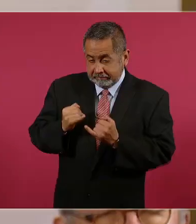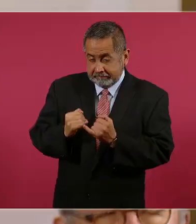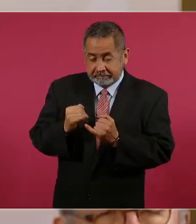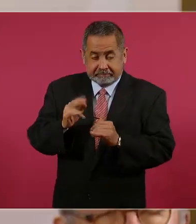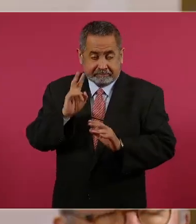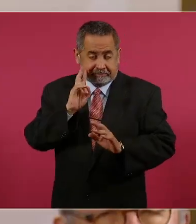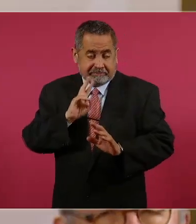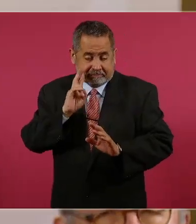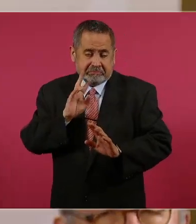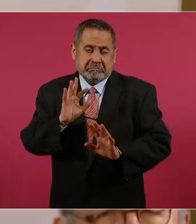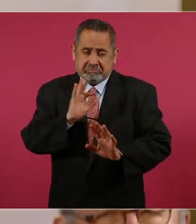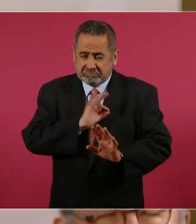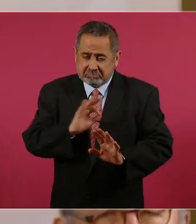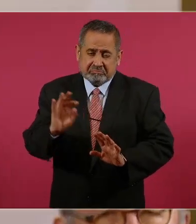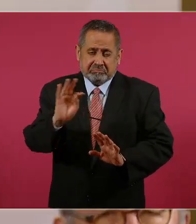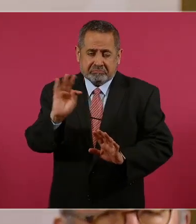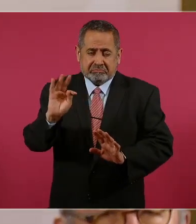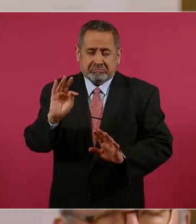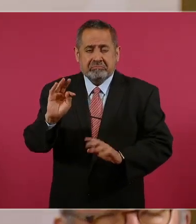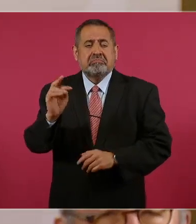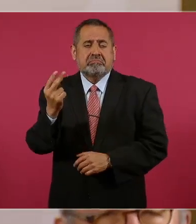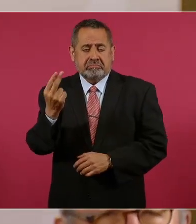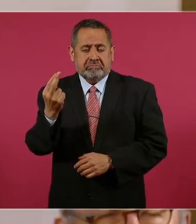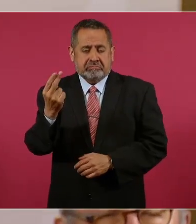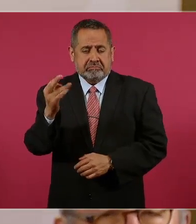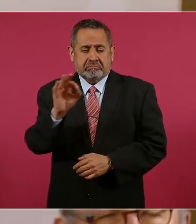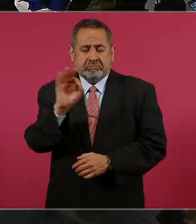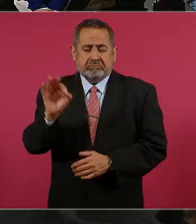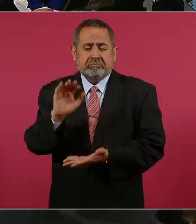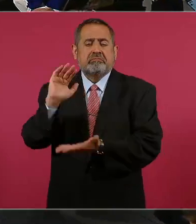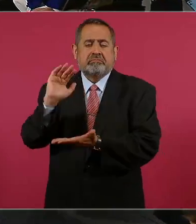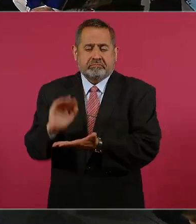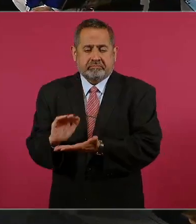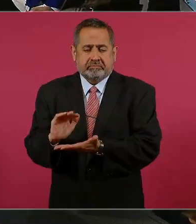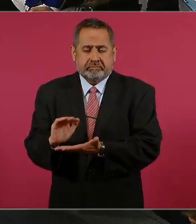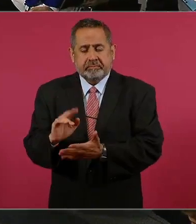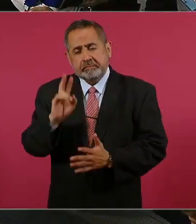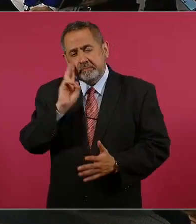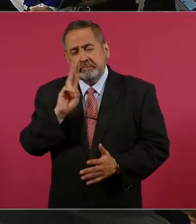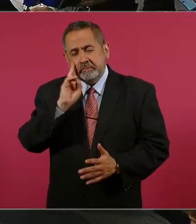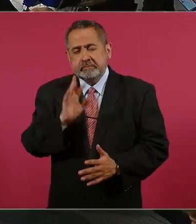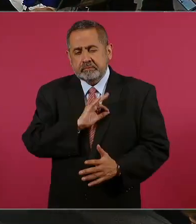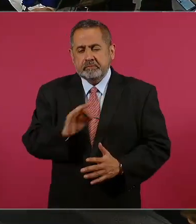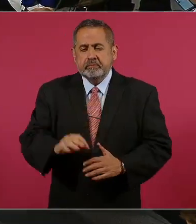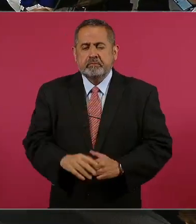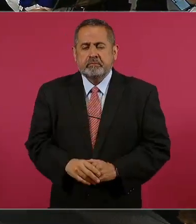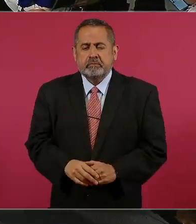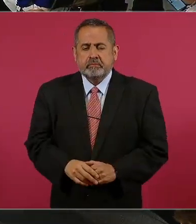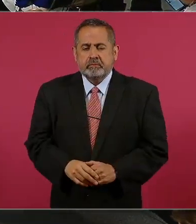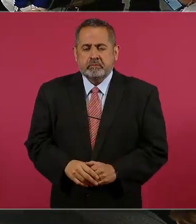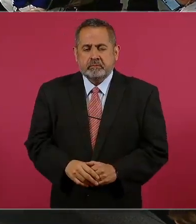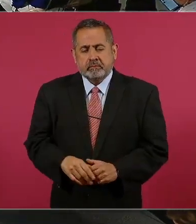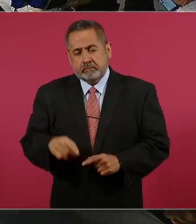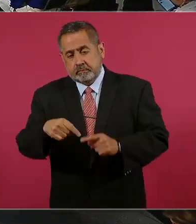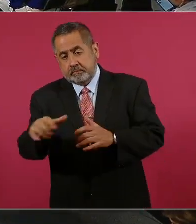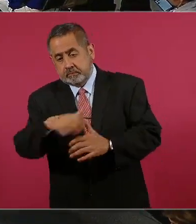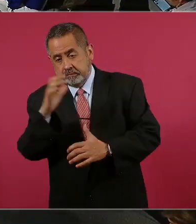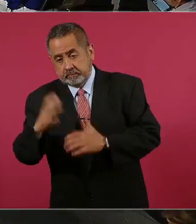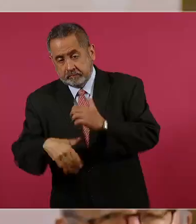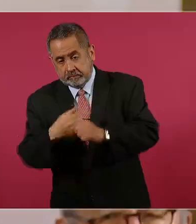lograr llegar a 25 menos. Al término de su sexenio, ¿verdad? En el